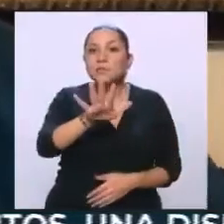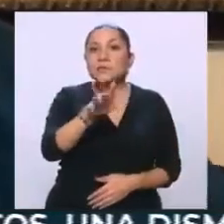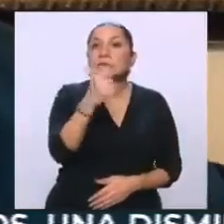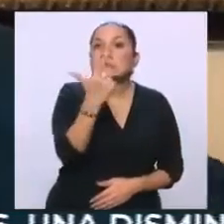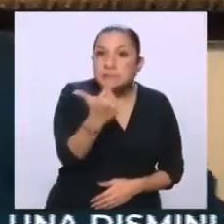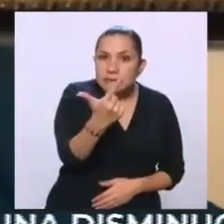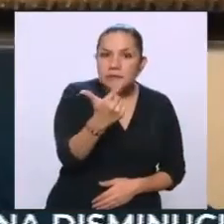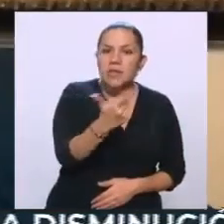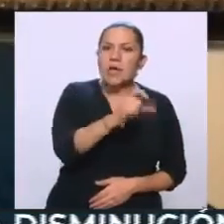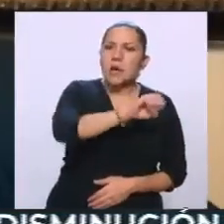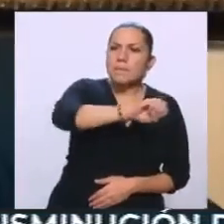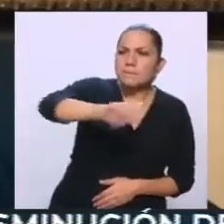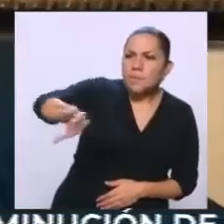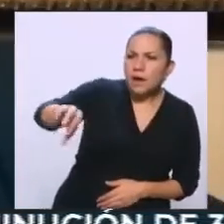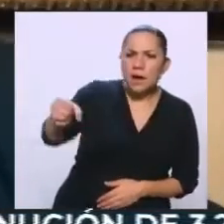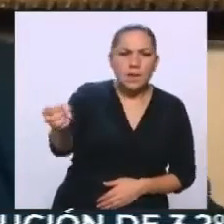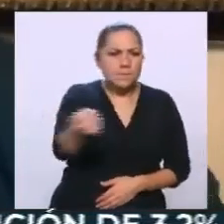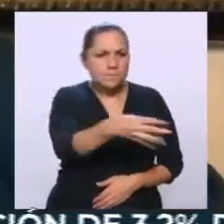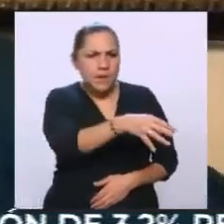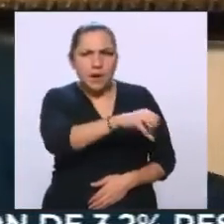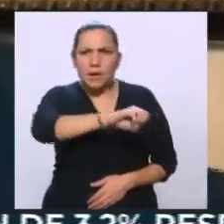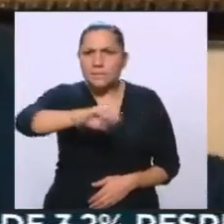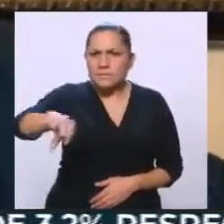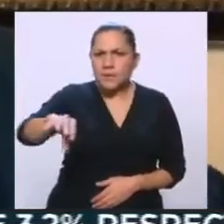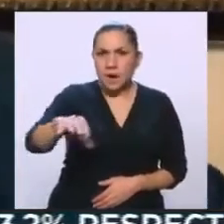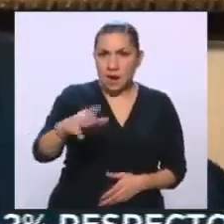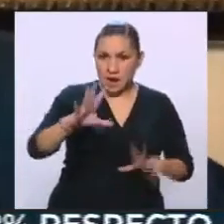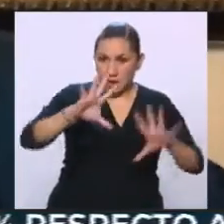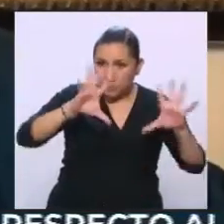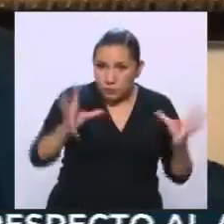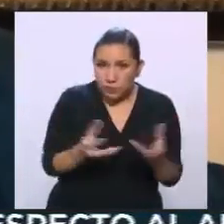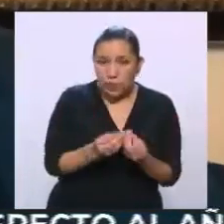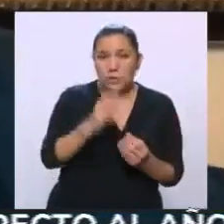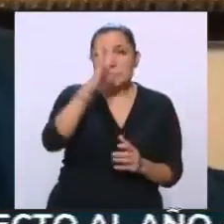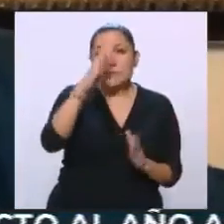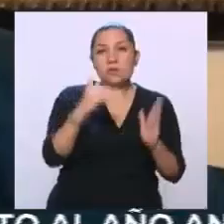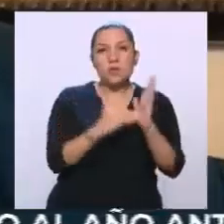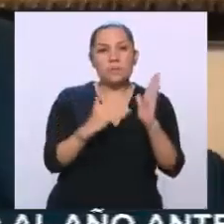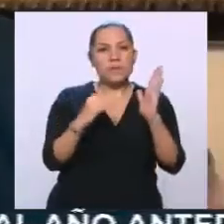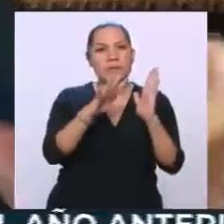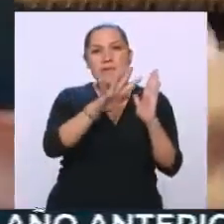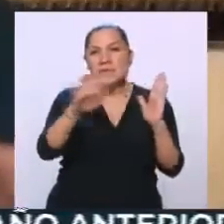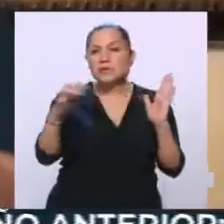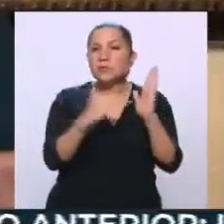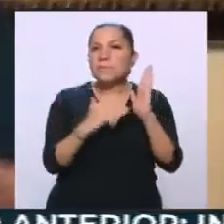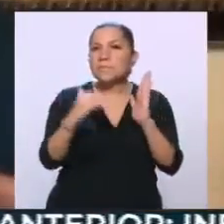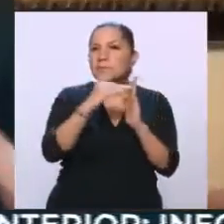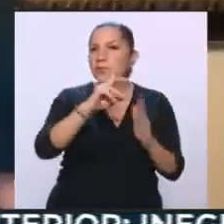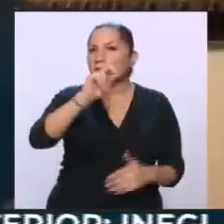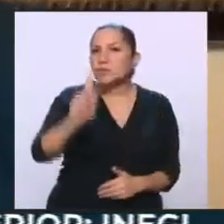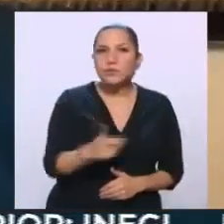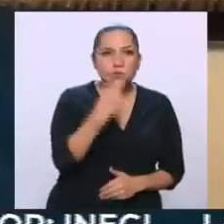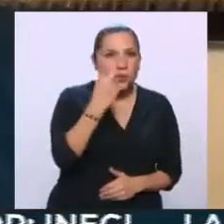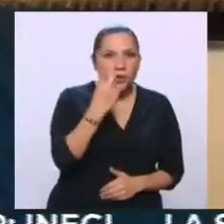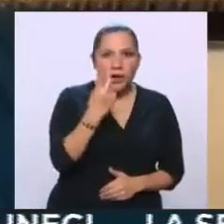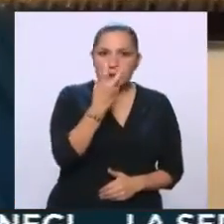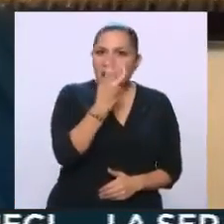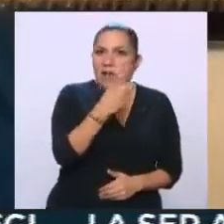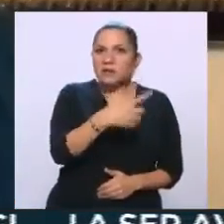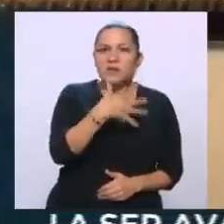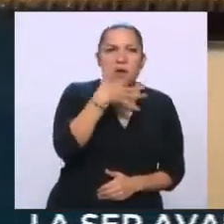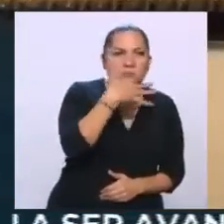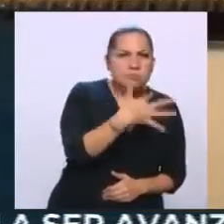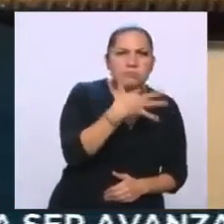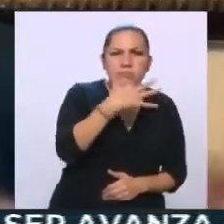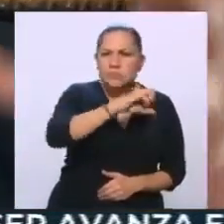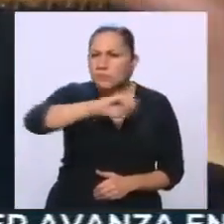lavado de dinero a través de bancos que operan en México por 5.500 millones de dólares. Transacciones que involucran a